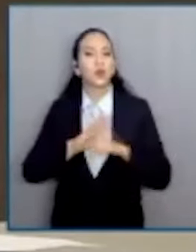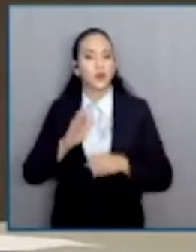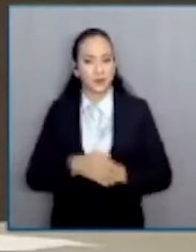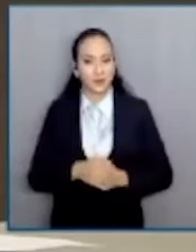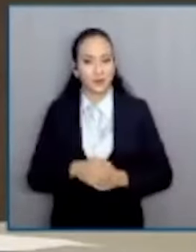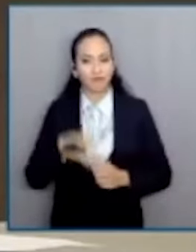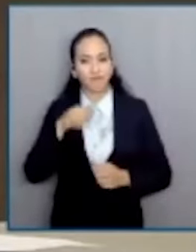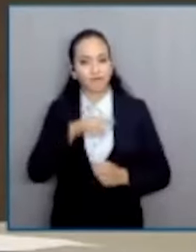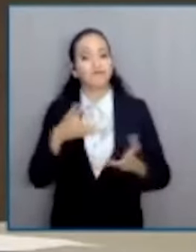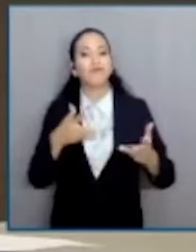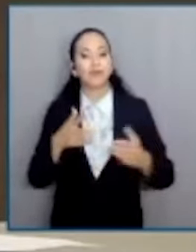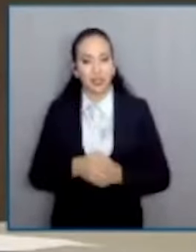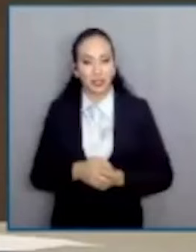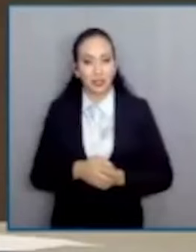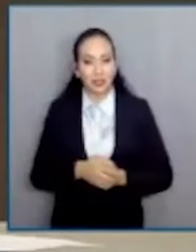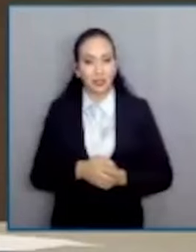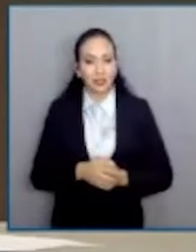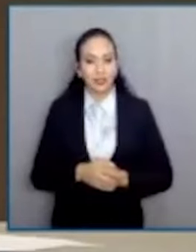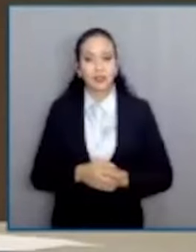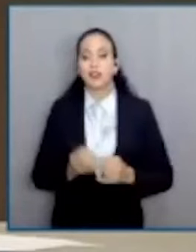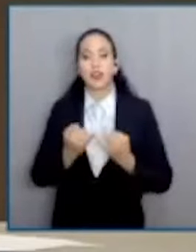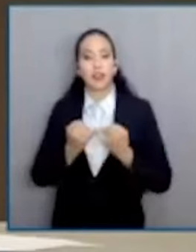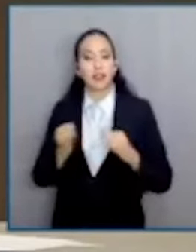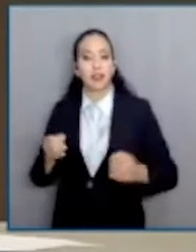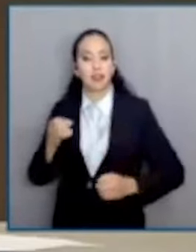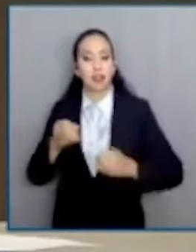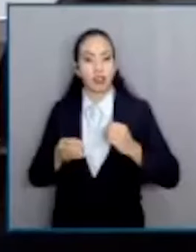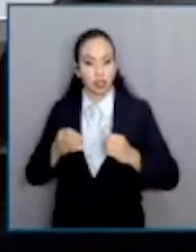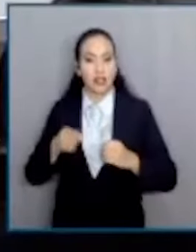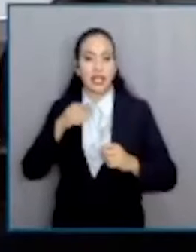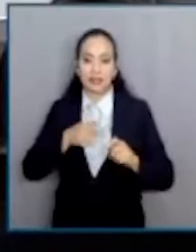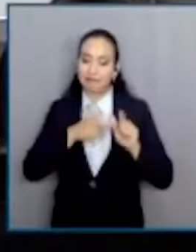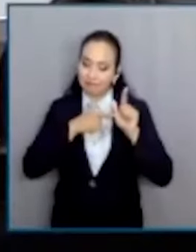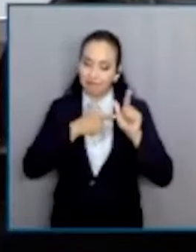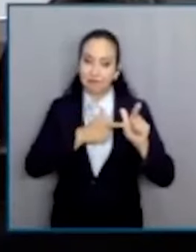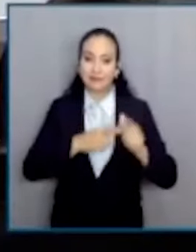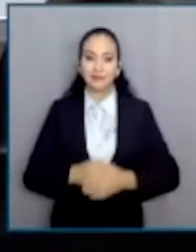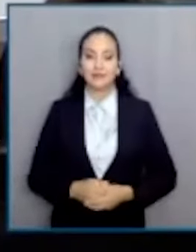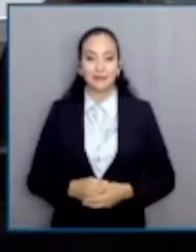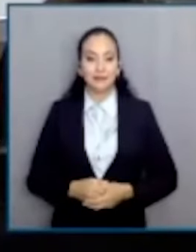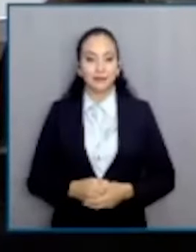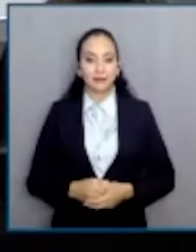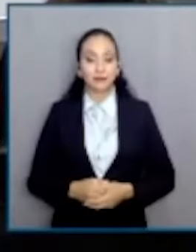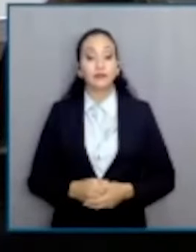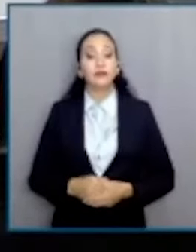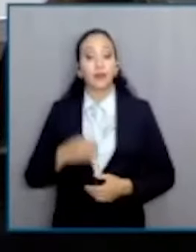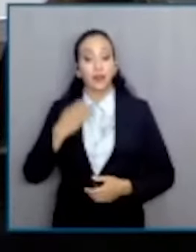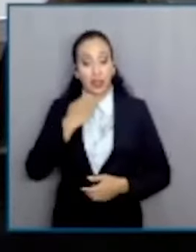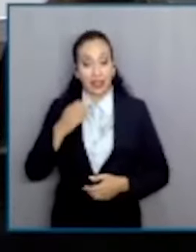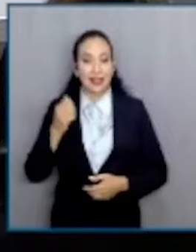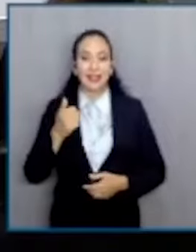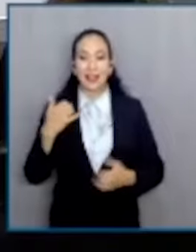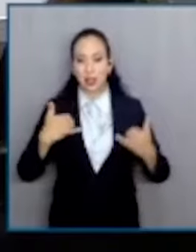conservación de la independencia del poder judicial Federal el colegio de jóvenes estudiantes de derecho y nuevos